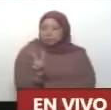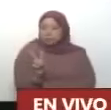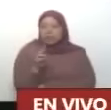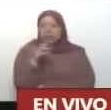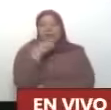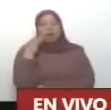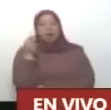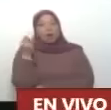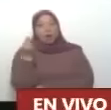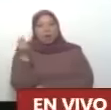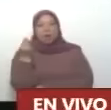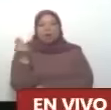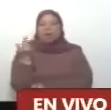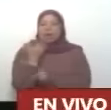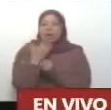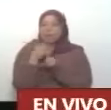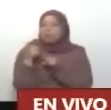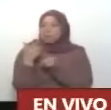edades,